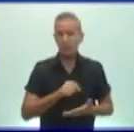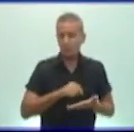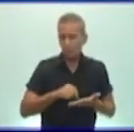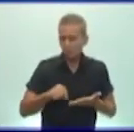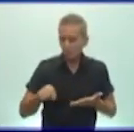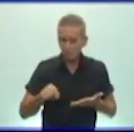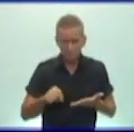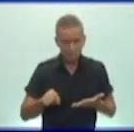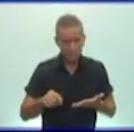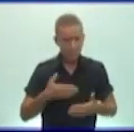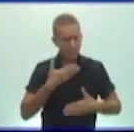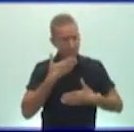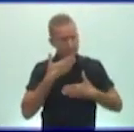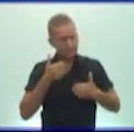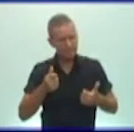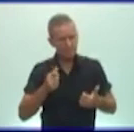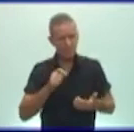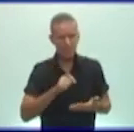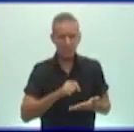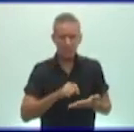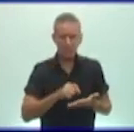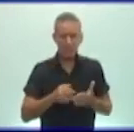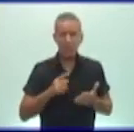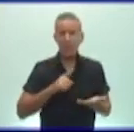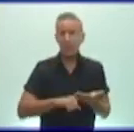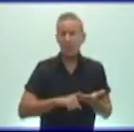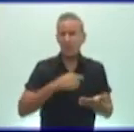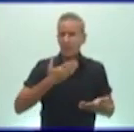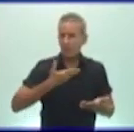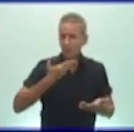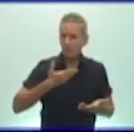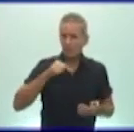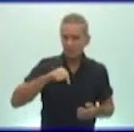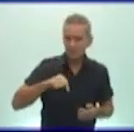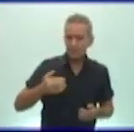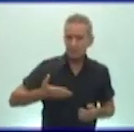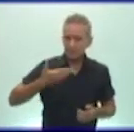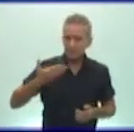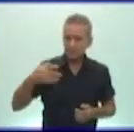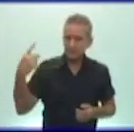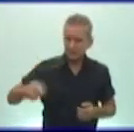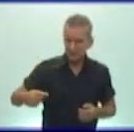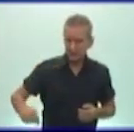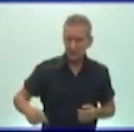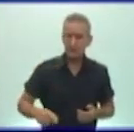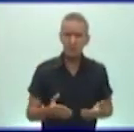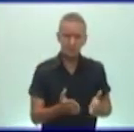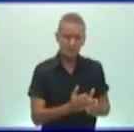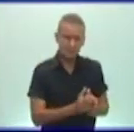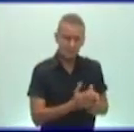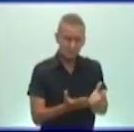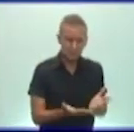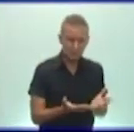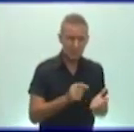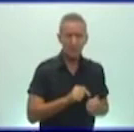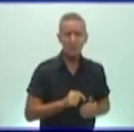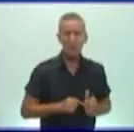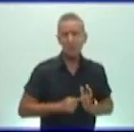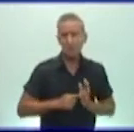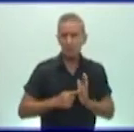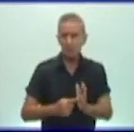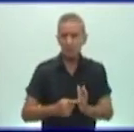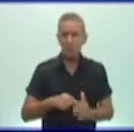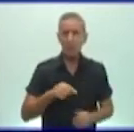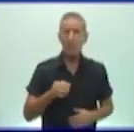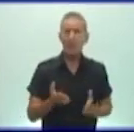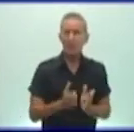su mejor letra la poesía de este ejercicio en su cuaderno. Acá le estamos sugiriendo la página